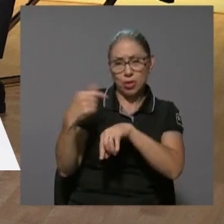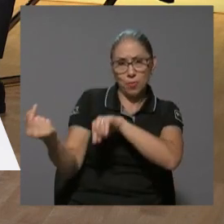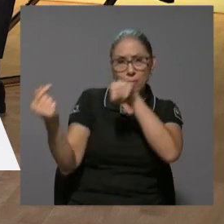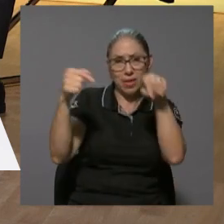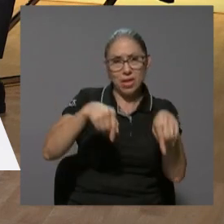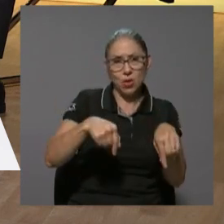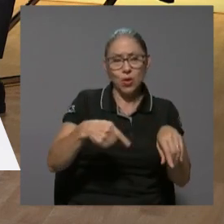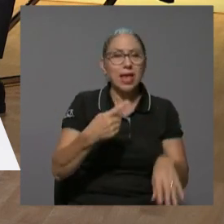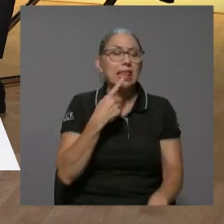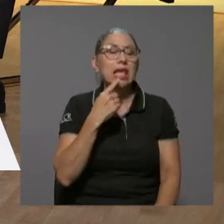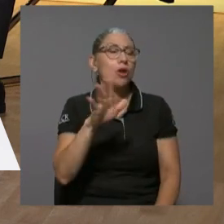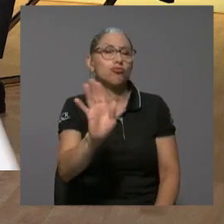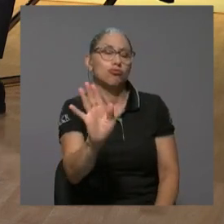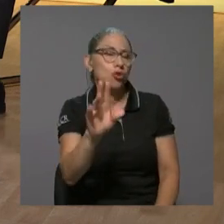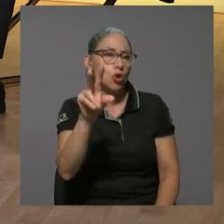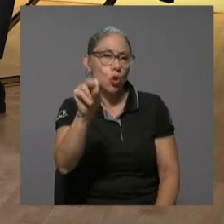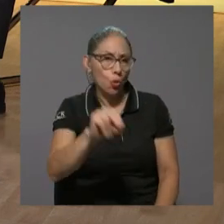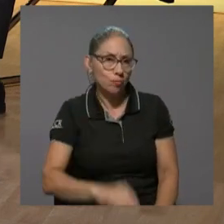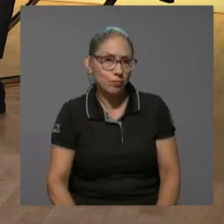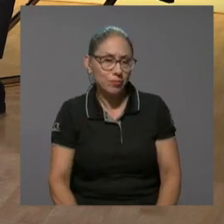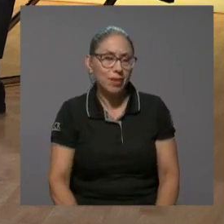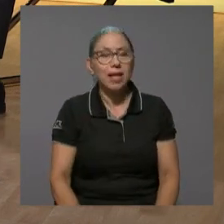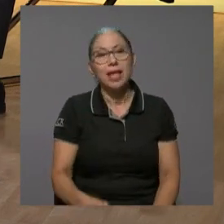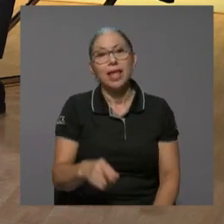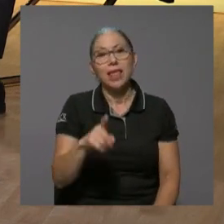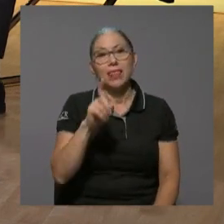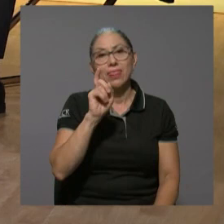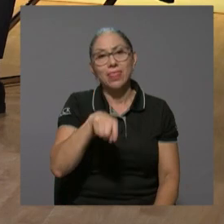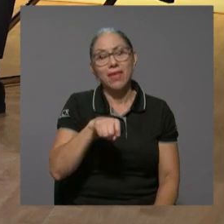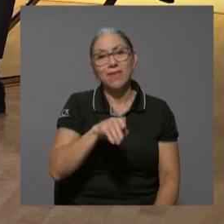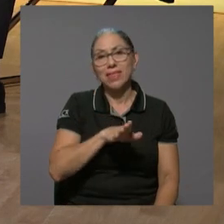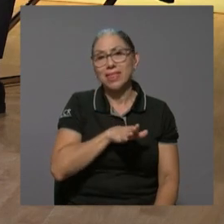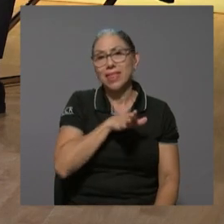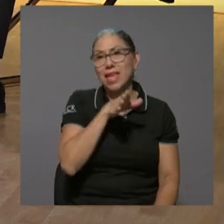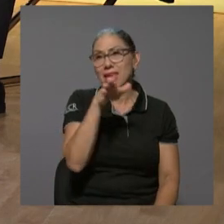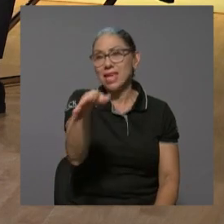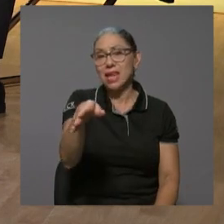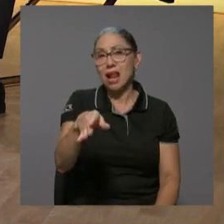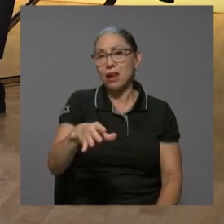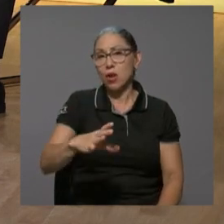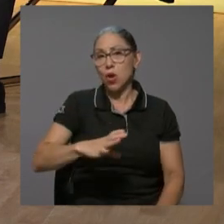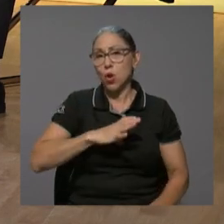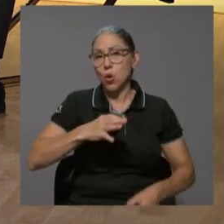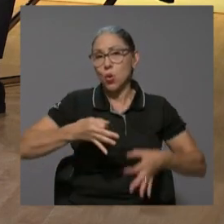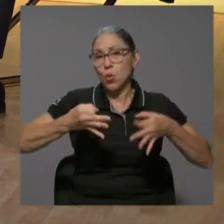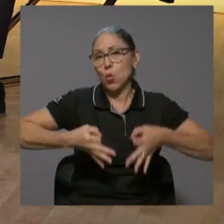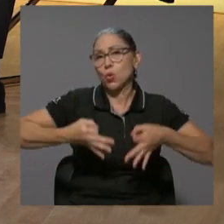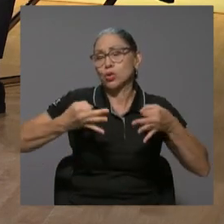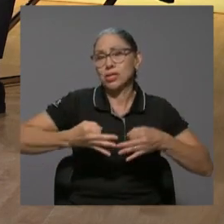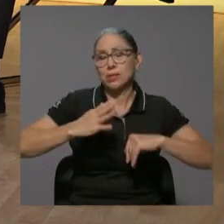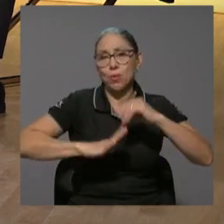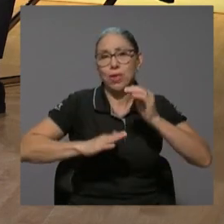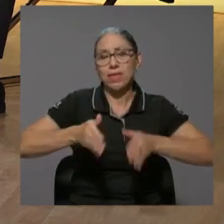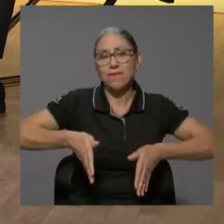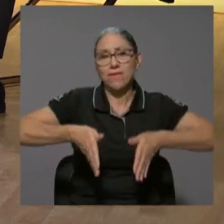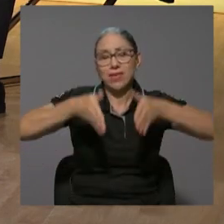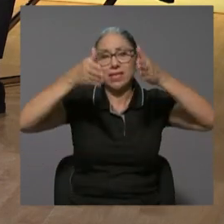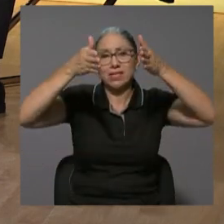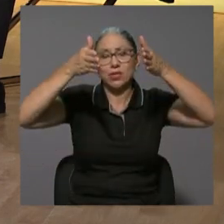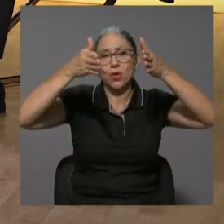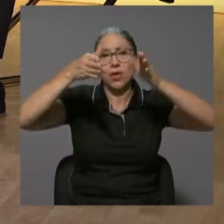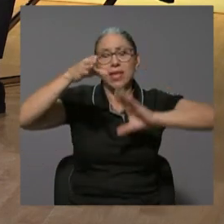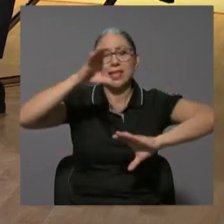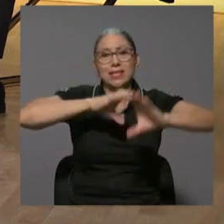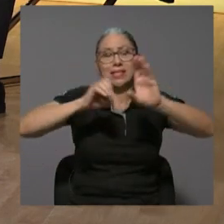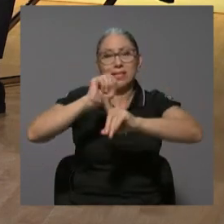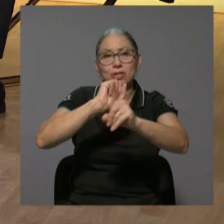no, que había que ir a ese lujosísimo edificio de la Facultad de Sociales. La envidia